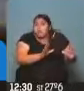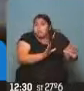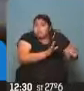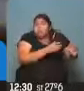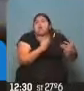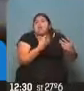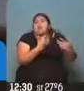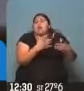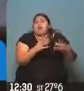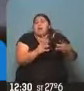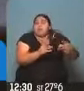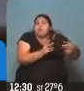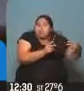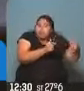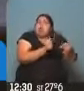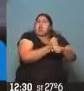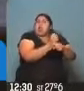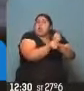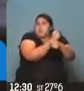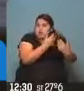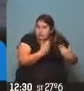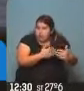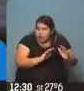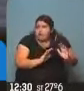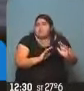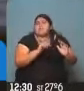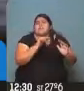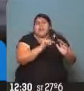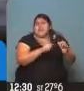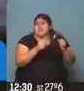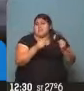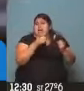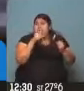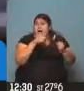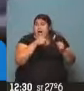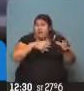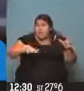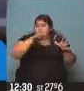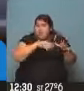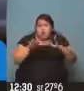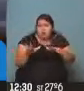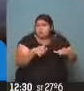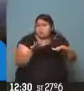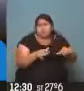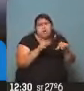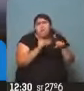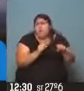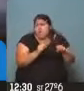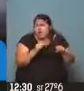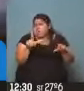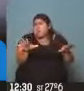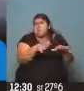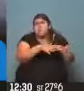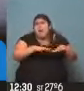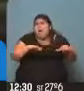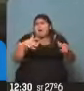se puede seguir despedazando más todavía son muy fuertes las corrientes en la zona como ésta siempre digo el mar es extremadamente